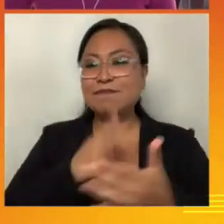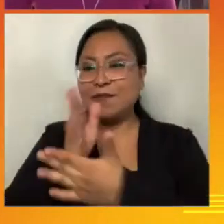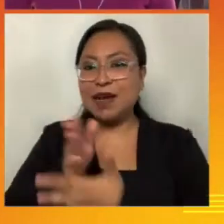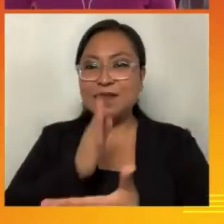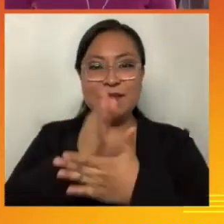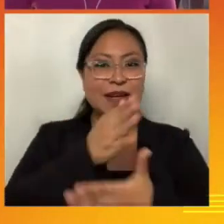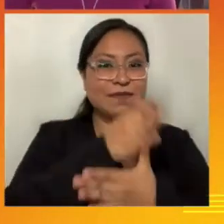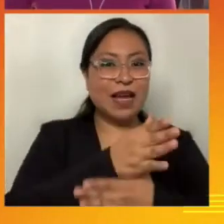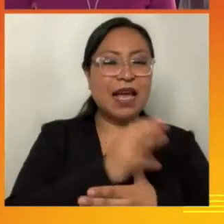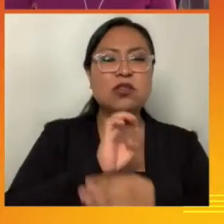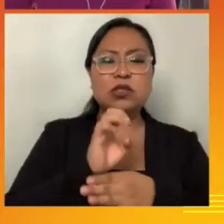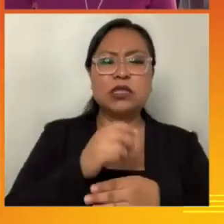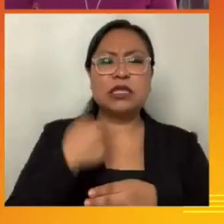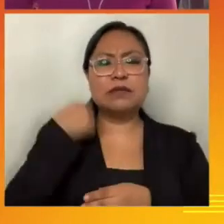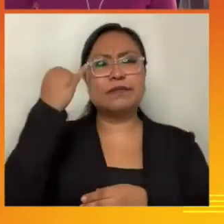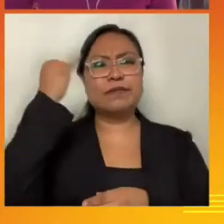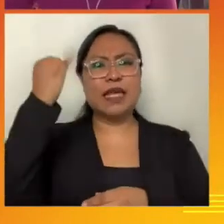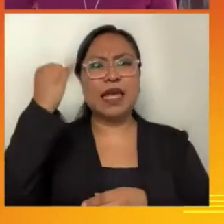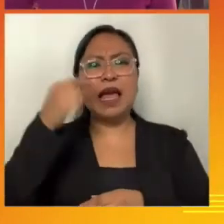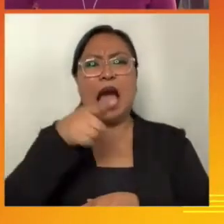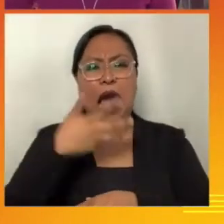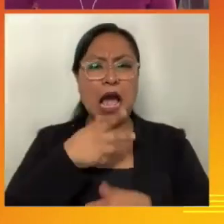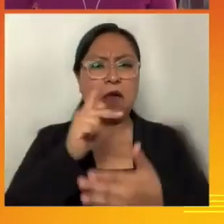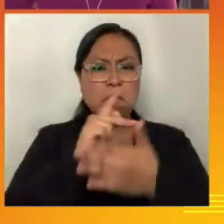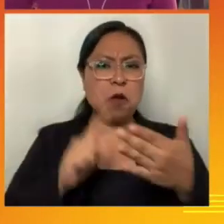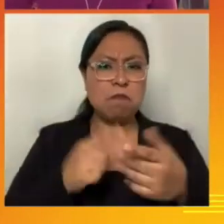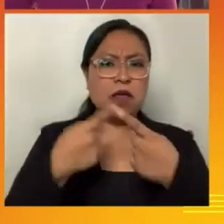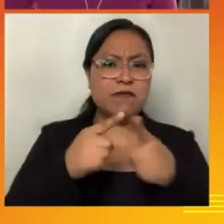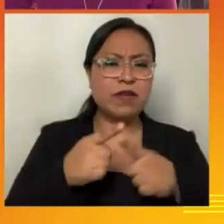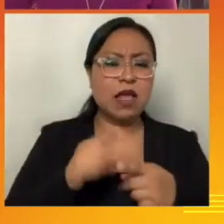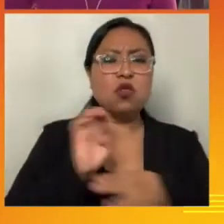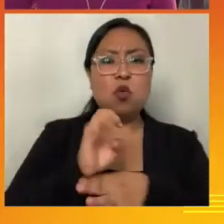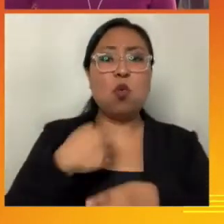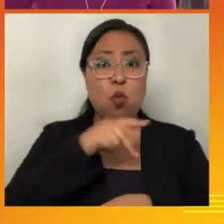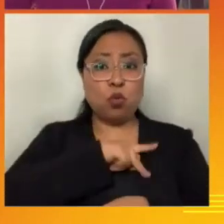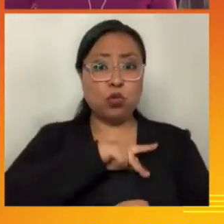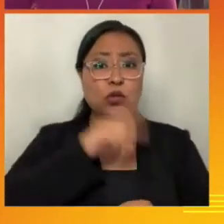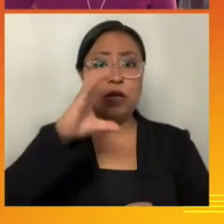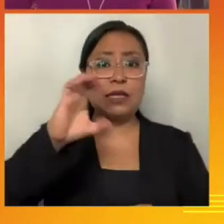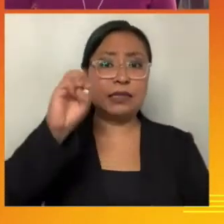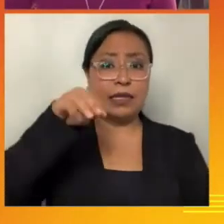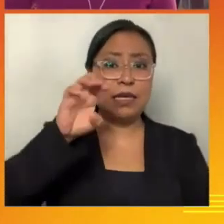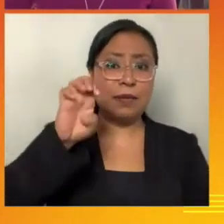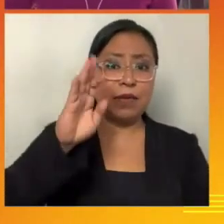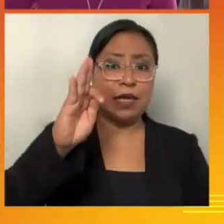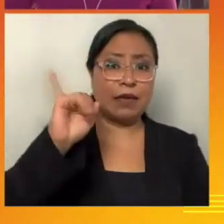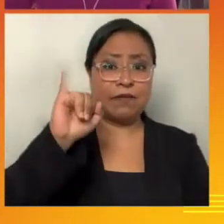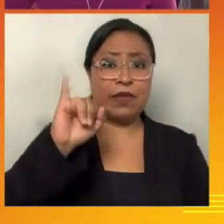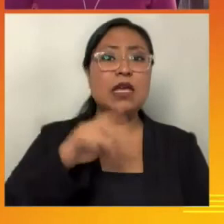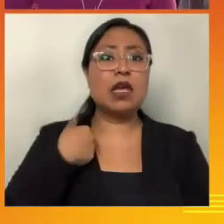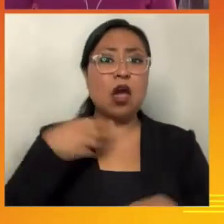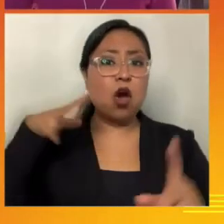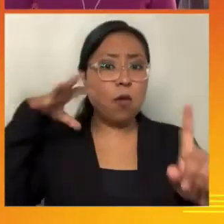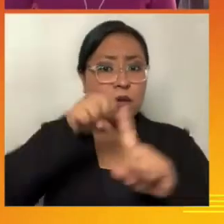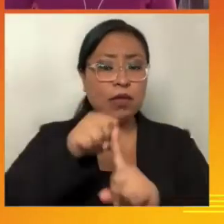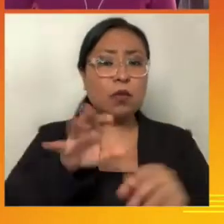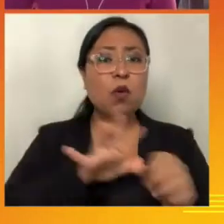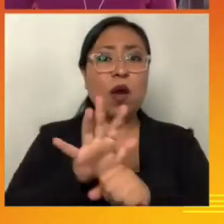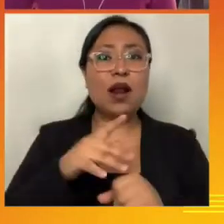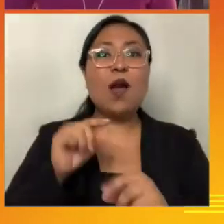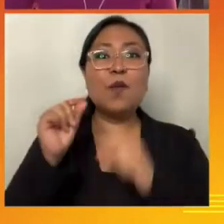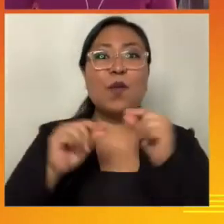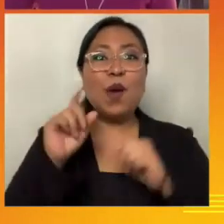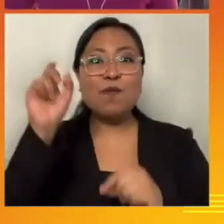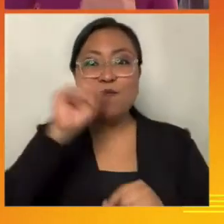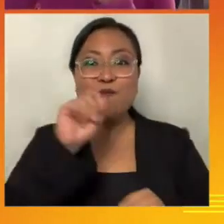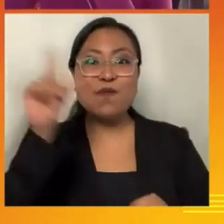de OSC Digital y desde el CEMEFI en general tenemos pues como objetivo profesionalización del sector,